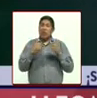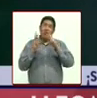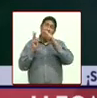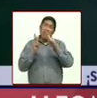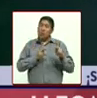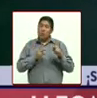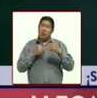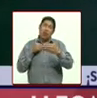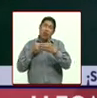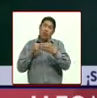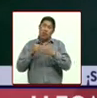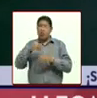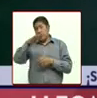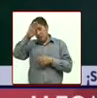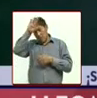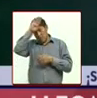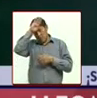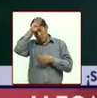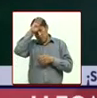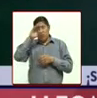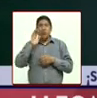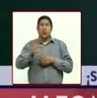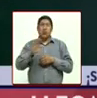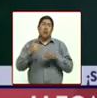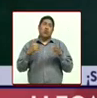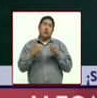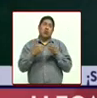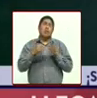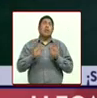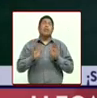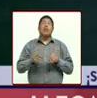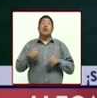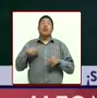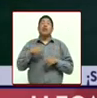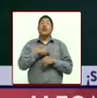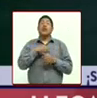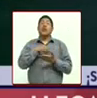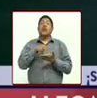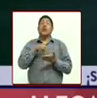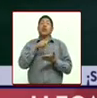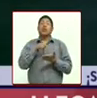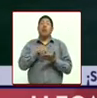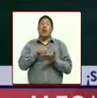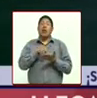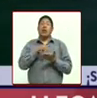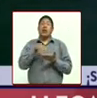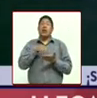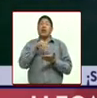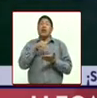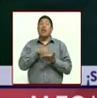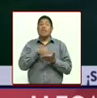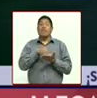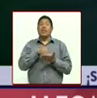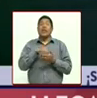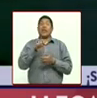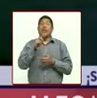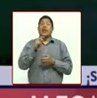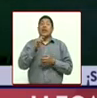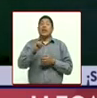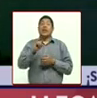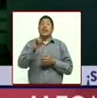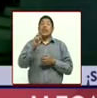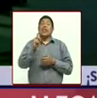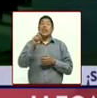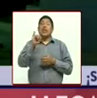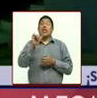Compando como con Beni, por ejemplo, entre sus límites que tiene. Estamos en la Plaza Bruno Racua de este municipio y listos,